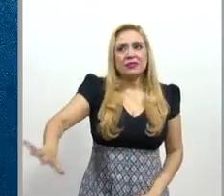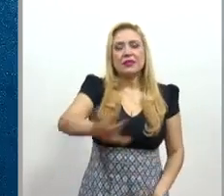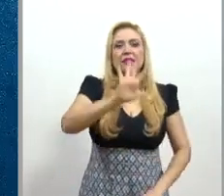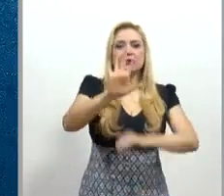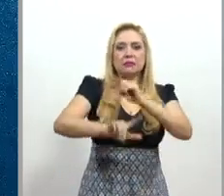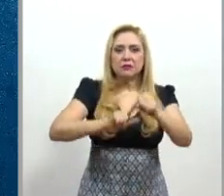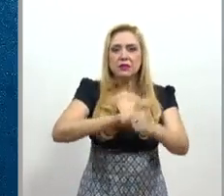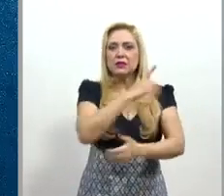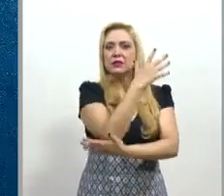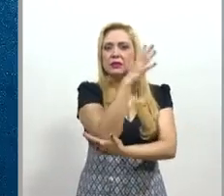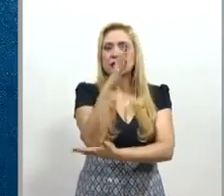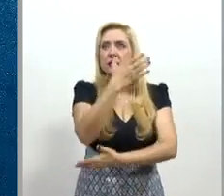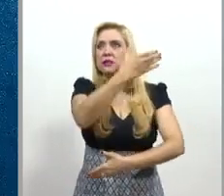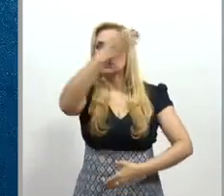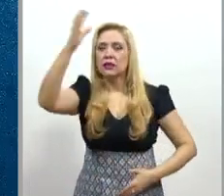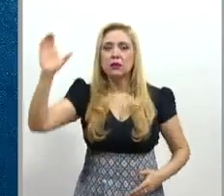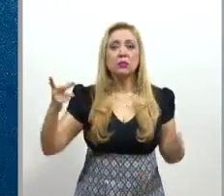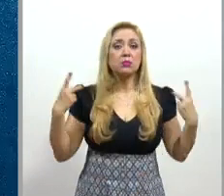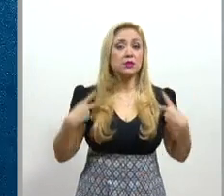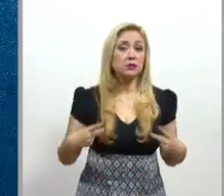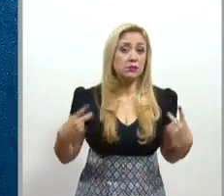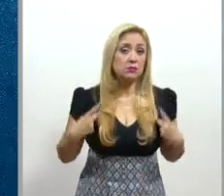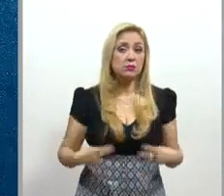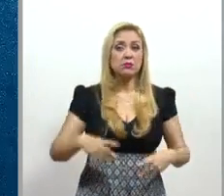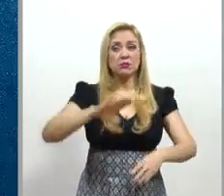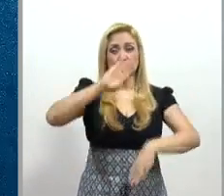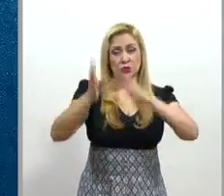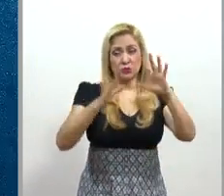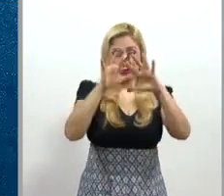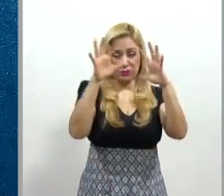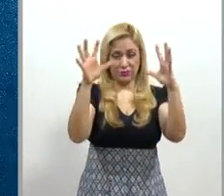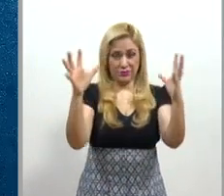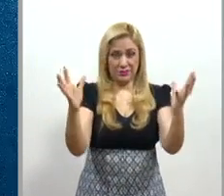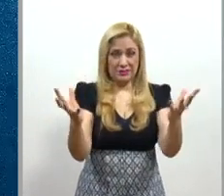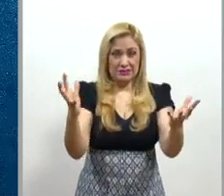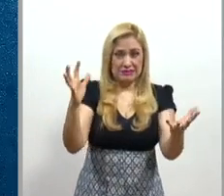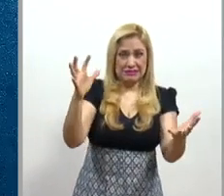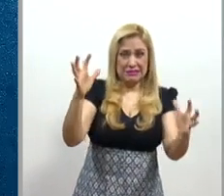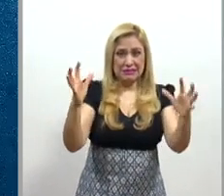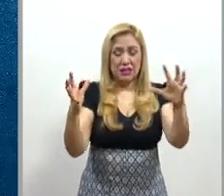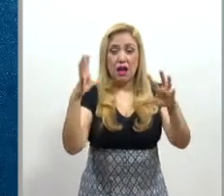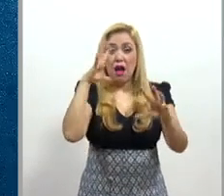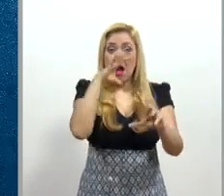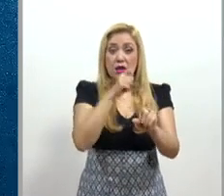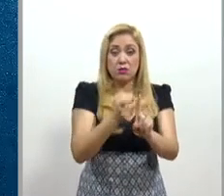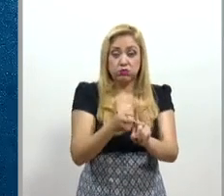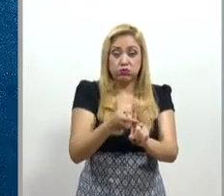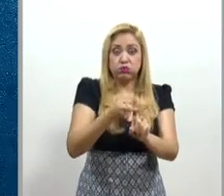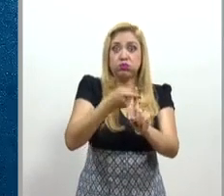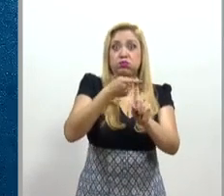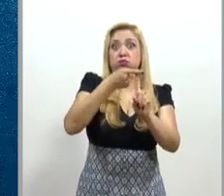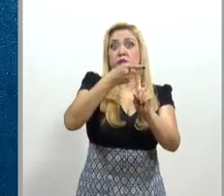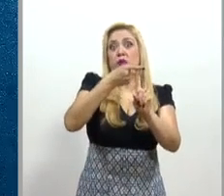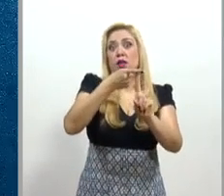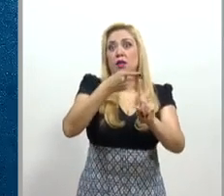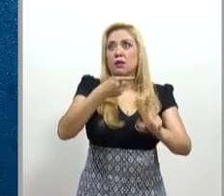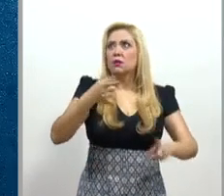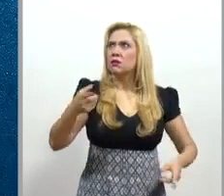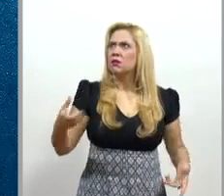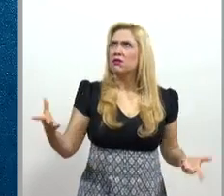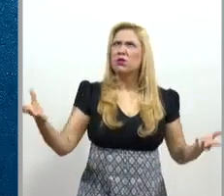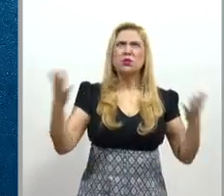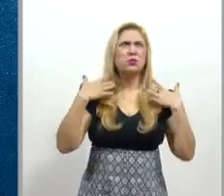para los seres humanos. El cambio climático no solamente implica un aumento de la temperatura, el aumento de la temperatura